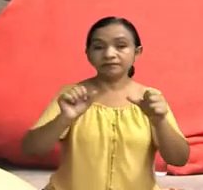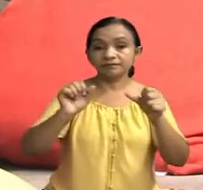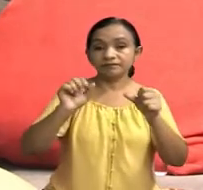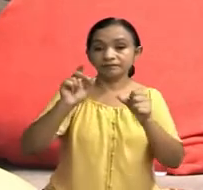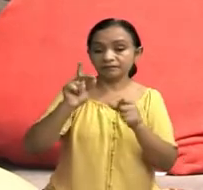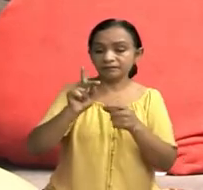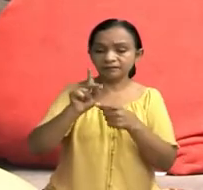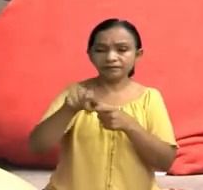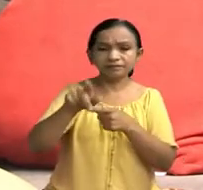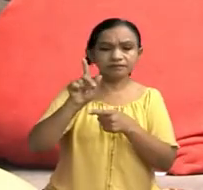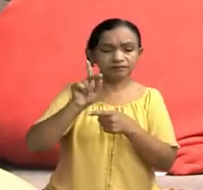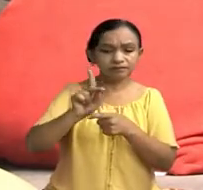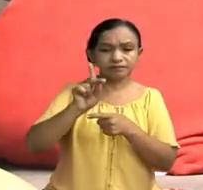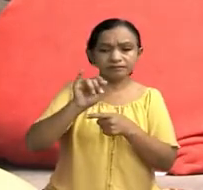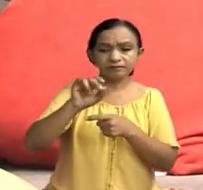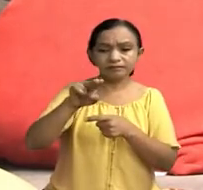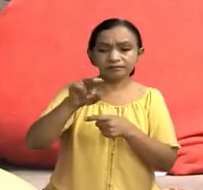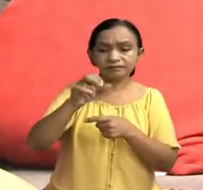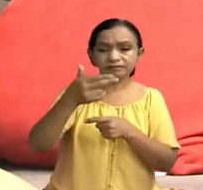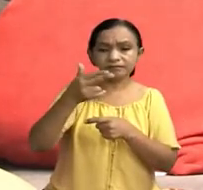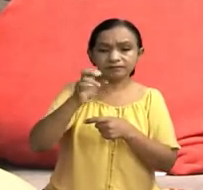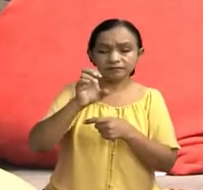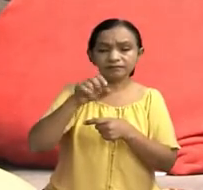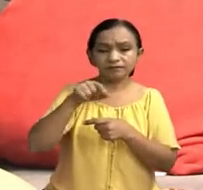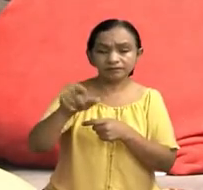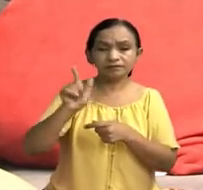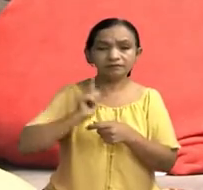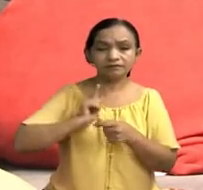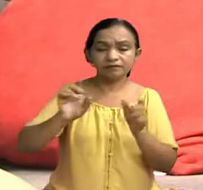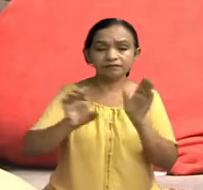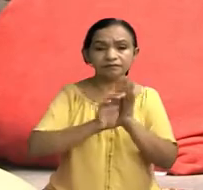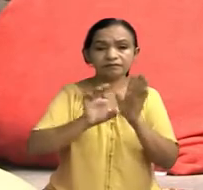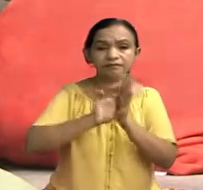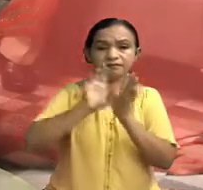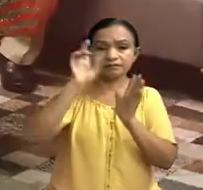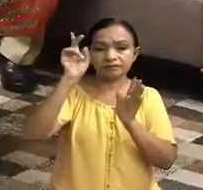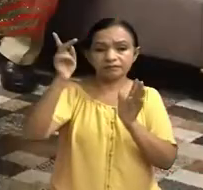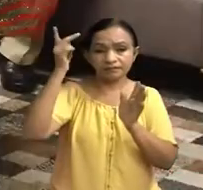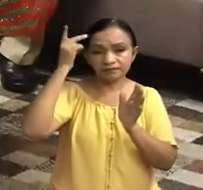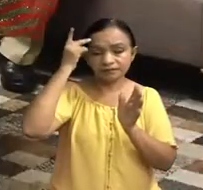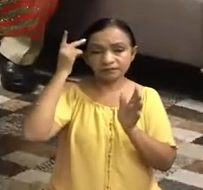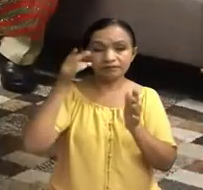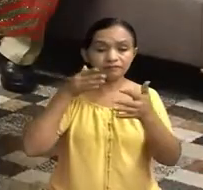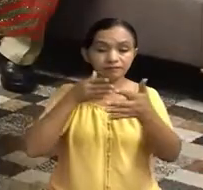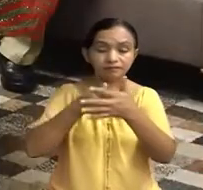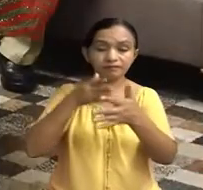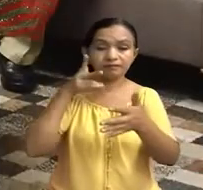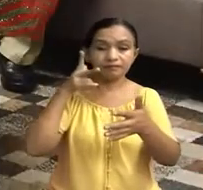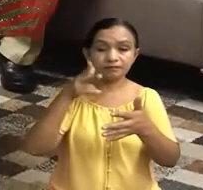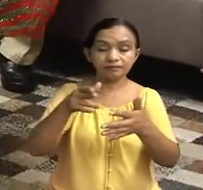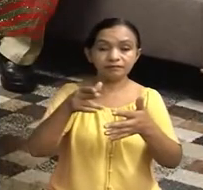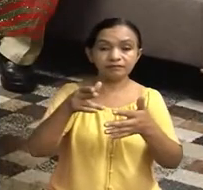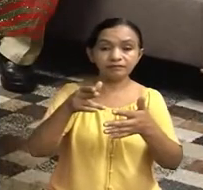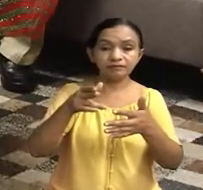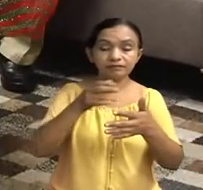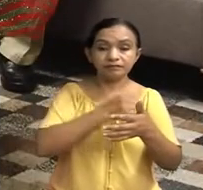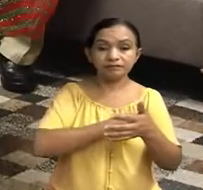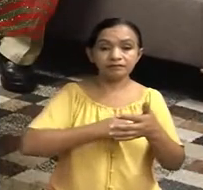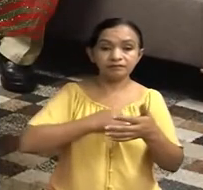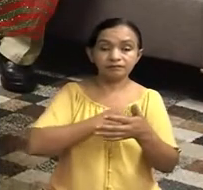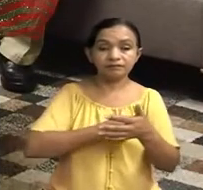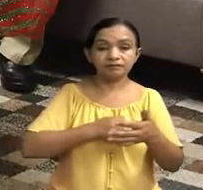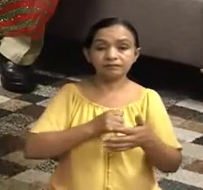pinochetismo está ahí. Claro. Además, estableció una constitución y un sistema político y económico. Diputado, tenemos que hacer una pausa. Discúlpeme, sé